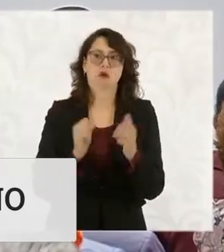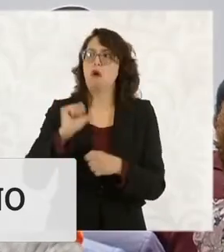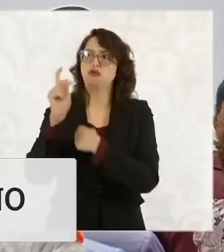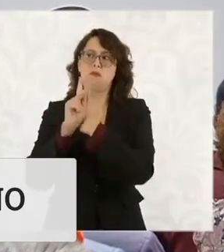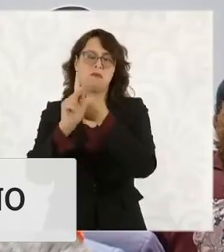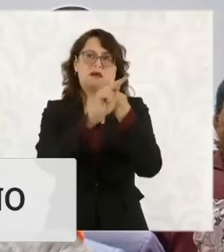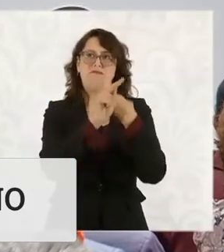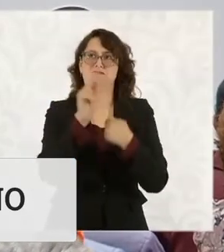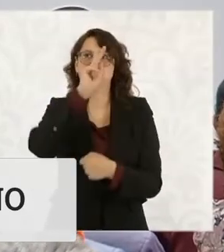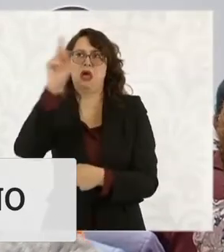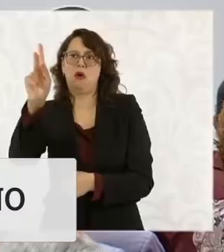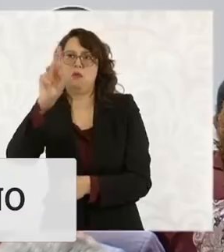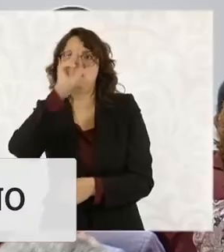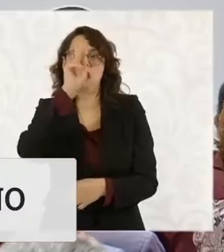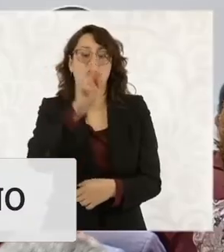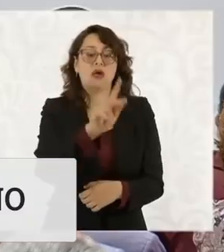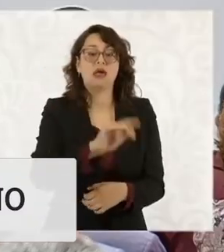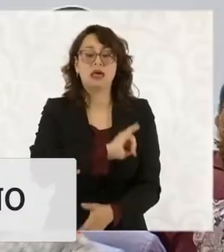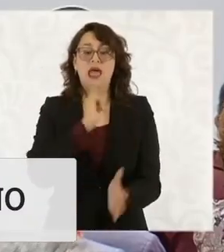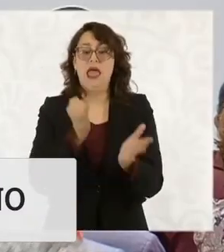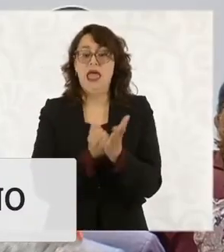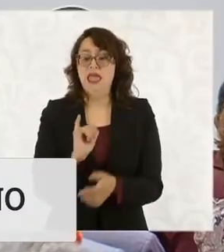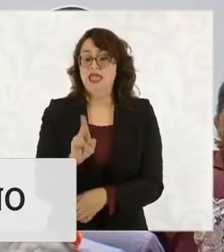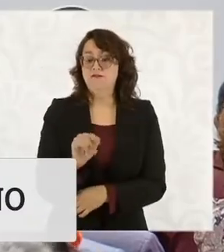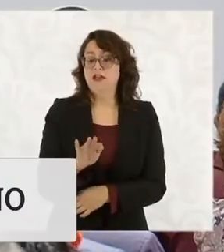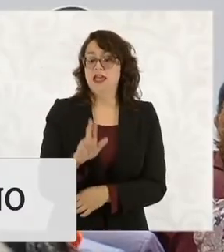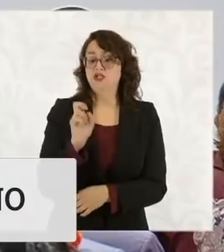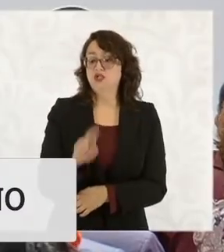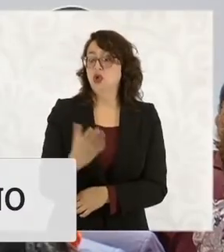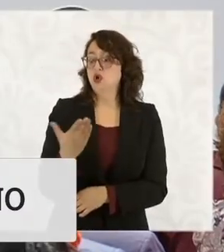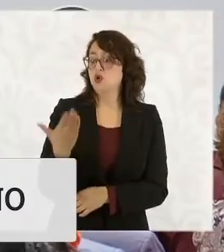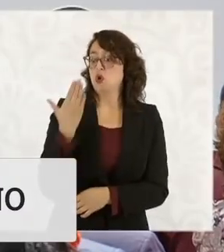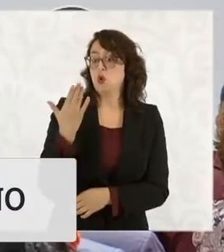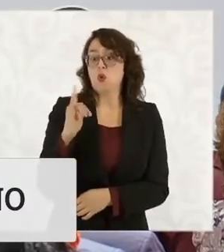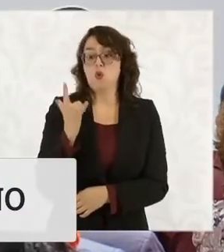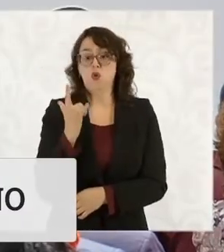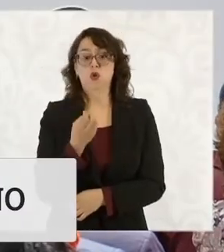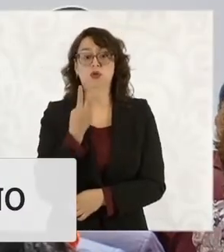mundo, y la inflación anual en julio fue de